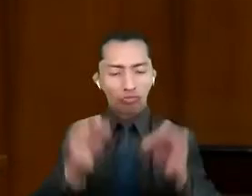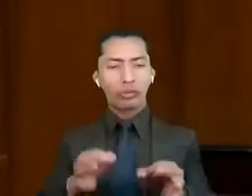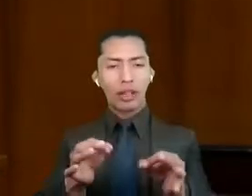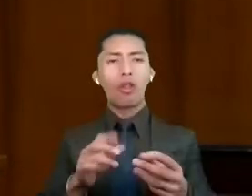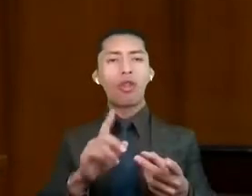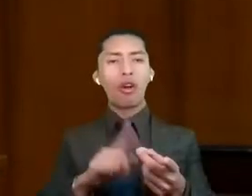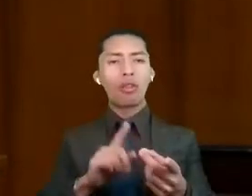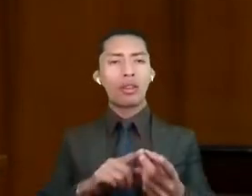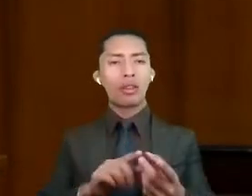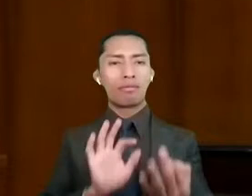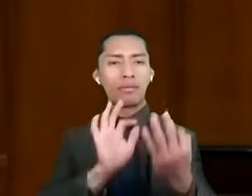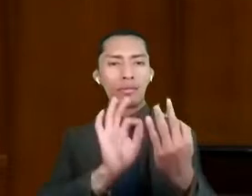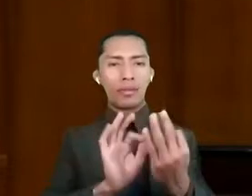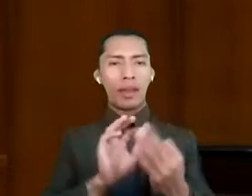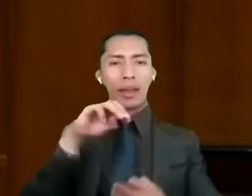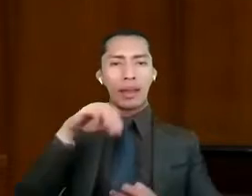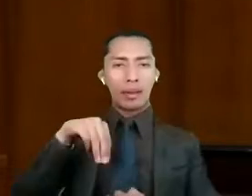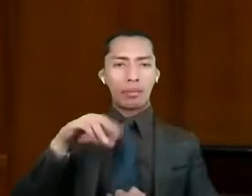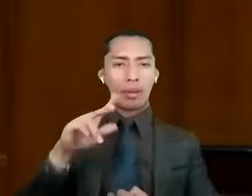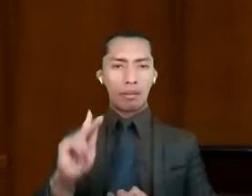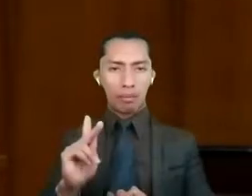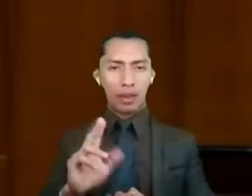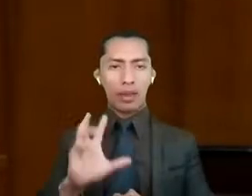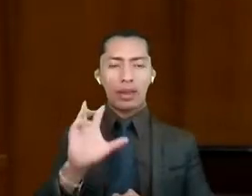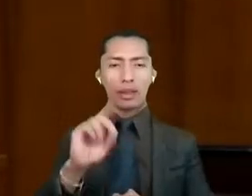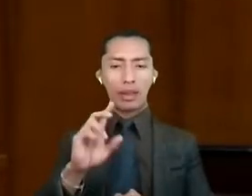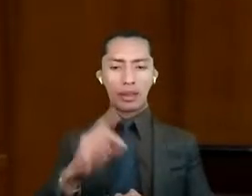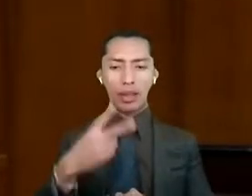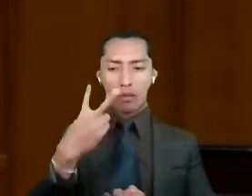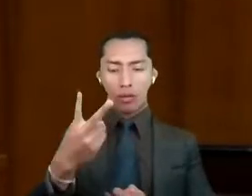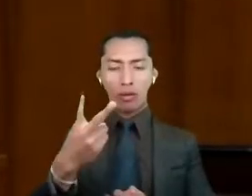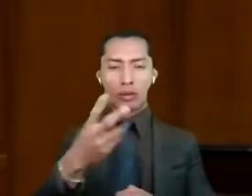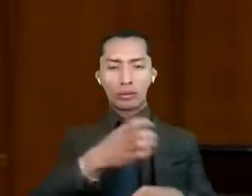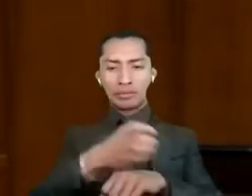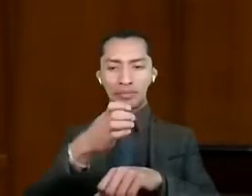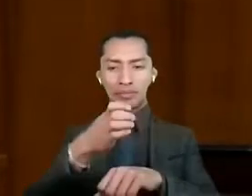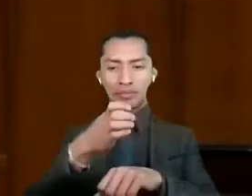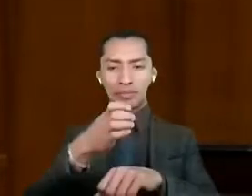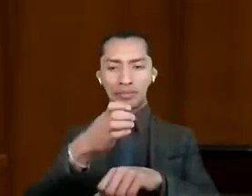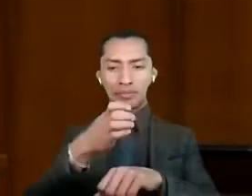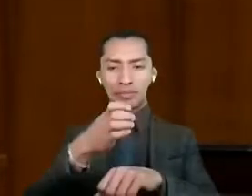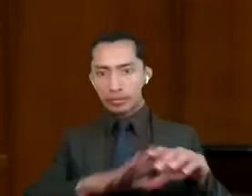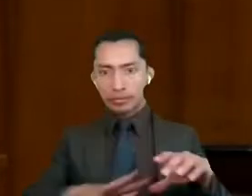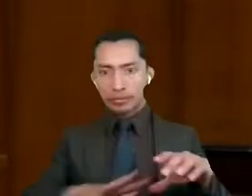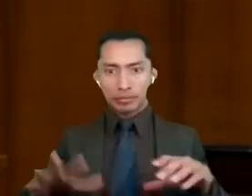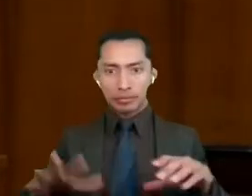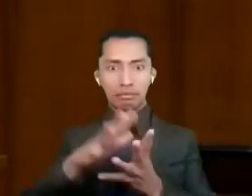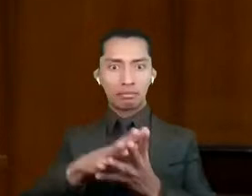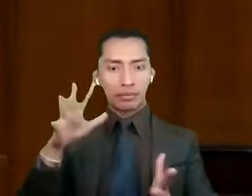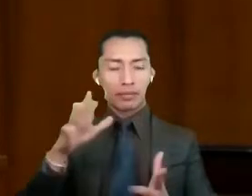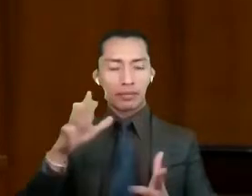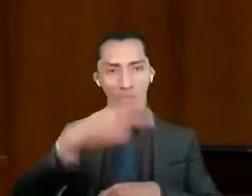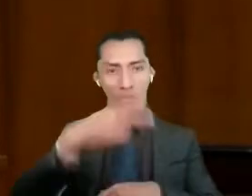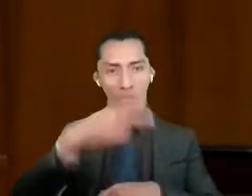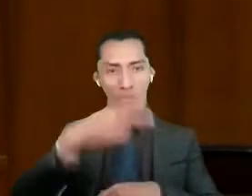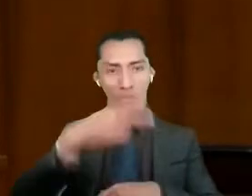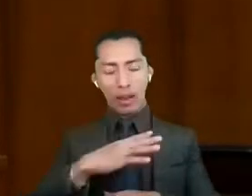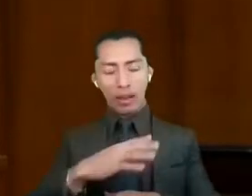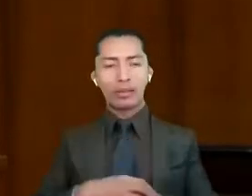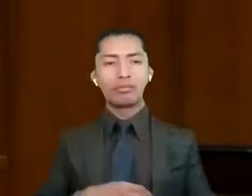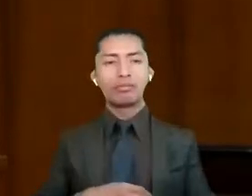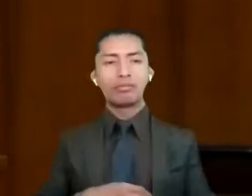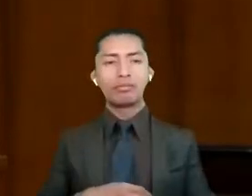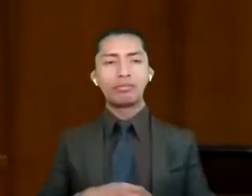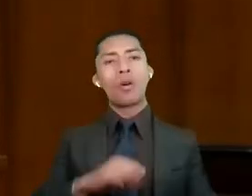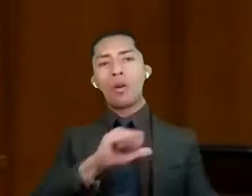Ministerio Público de las 32 entidades federativas. Para el tema del feminicidio